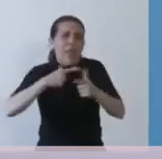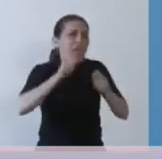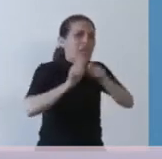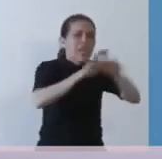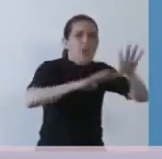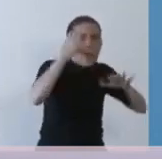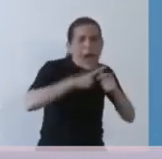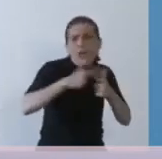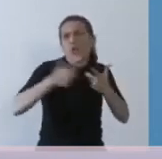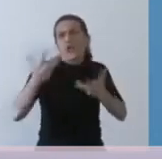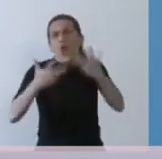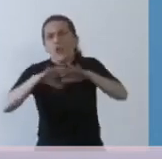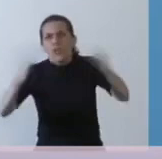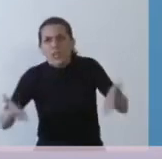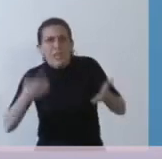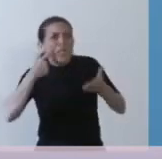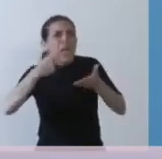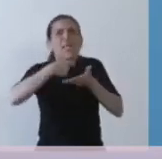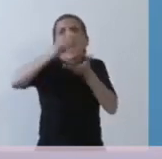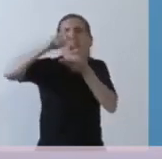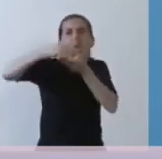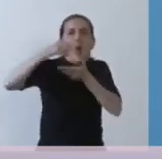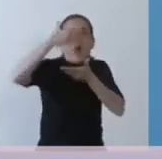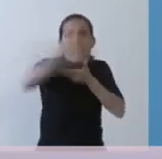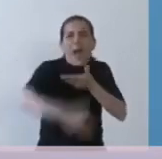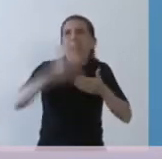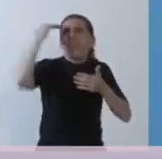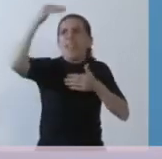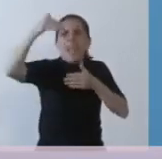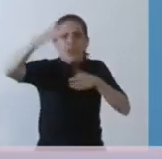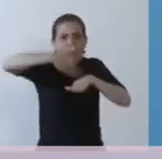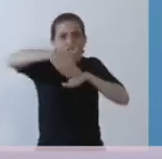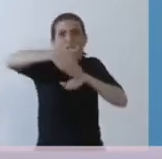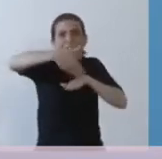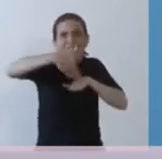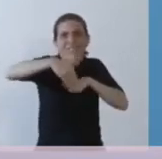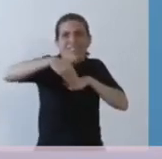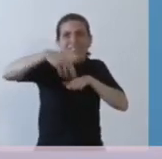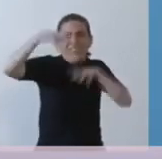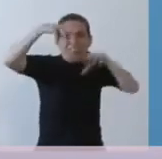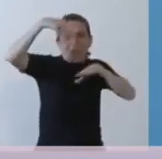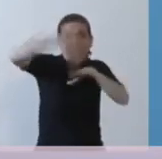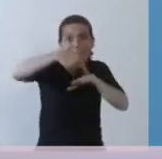paredes impermeabilizar techos y y